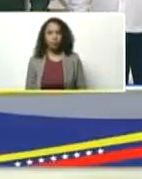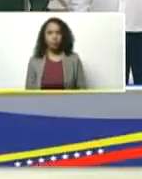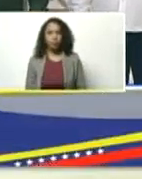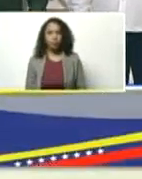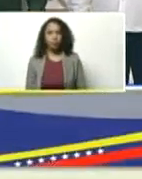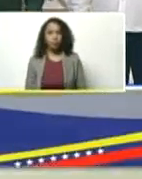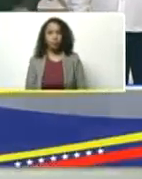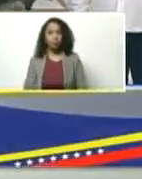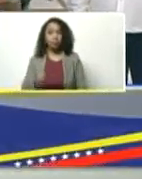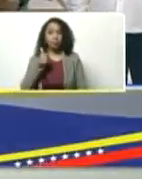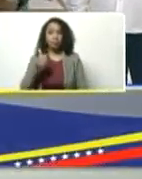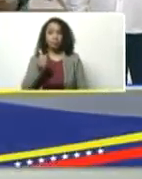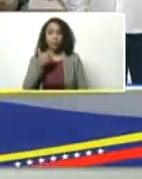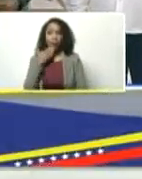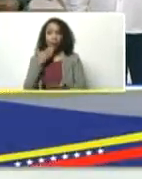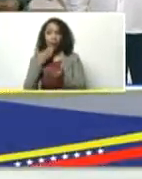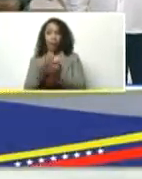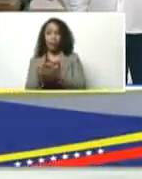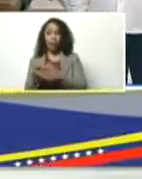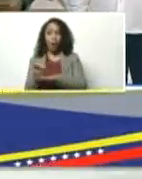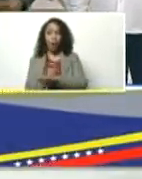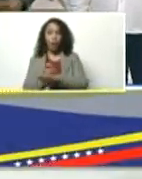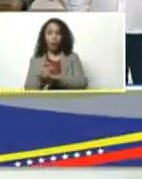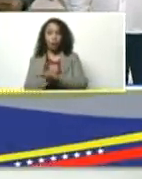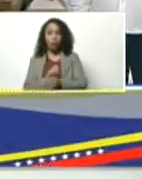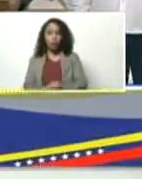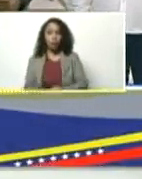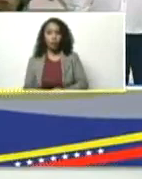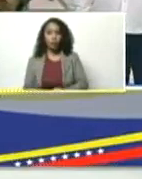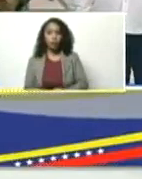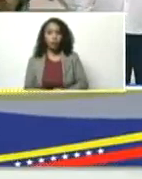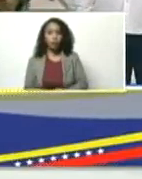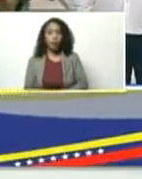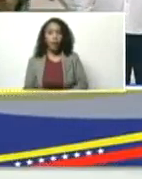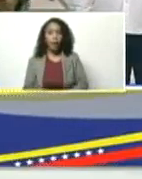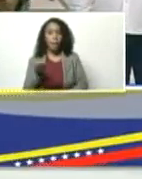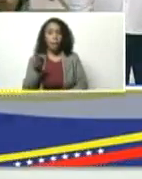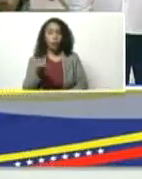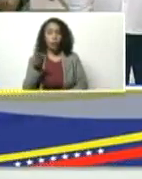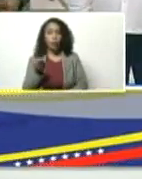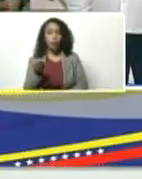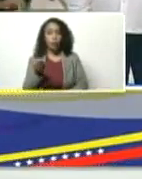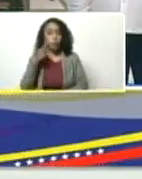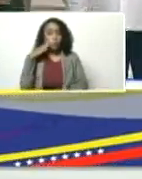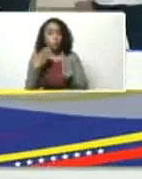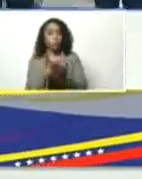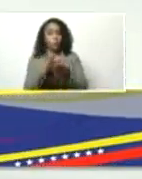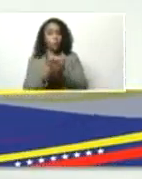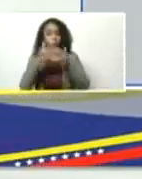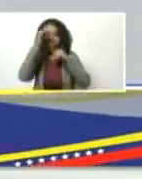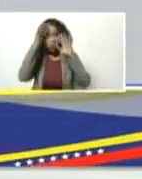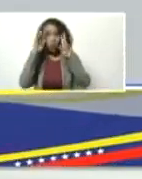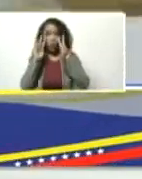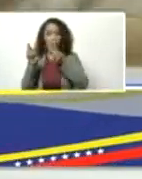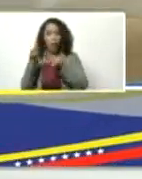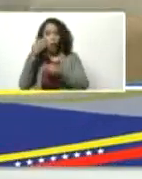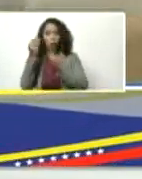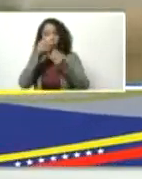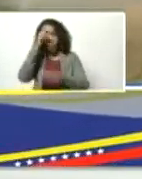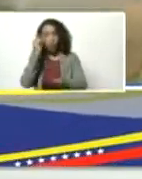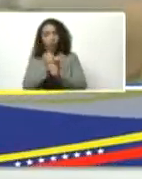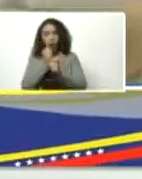Muy bien, muchas gracias, gobernador. Importante escuchar los testimonios del trabajo que se está